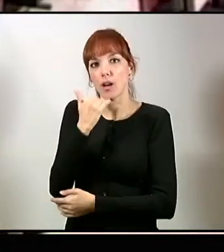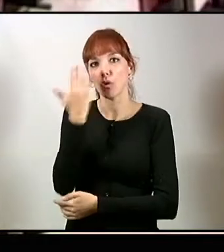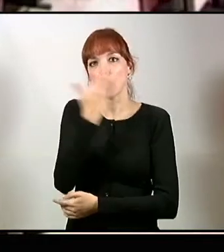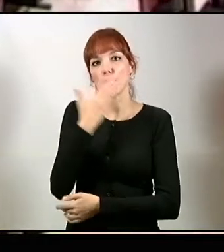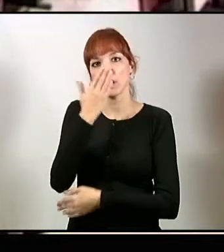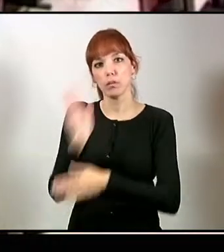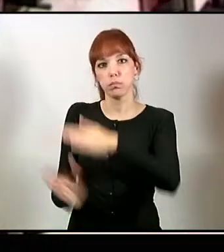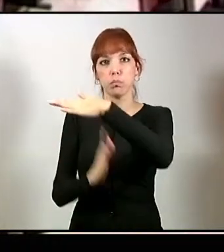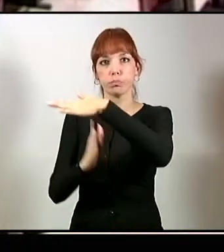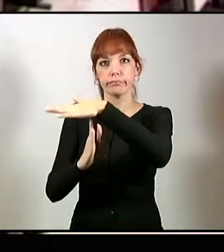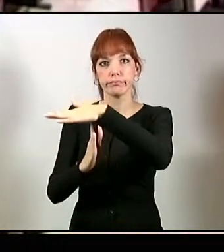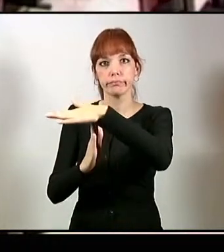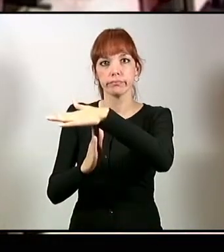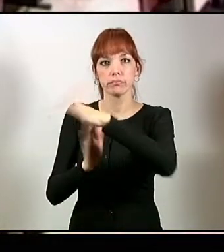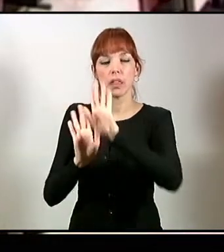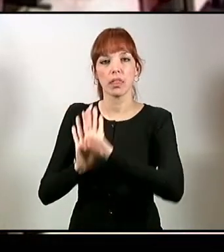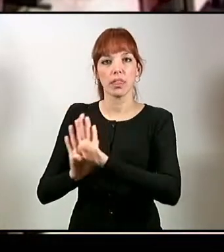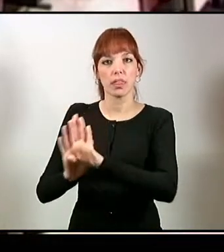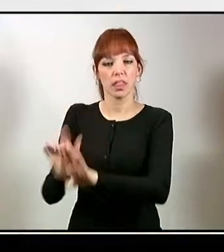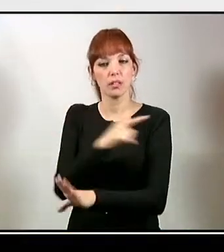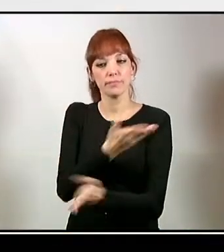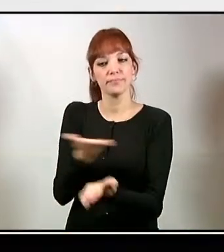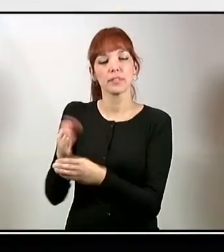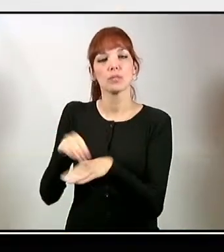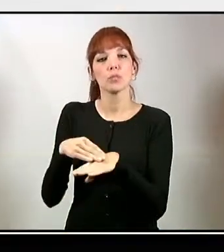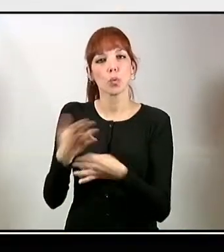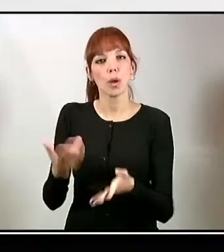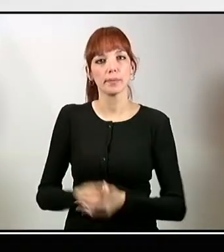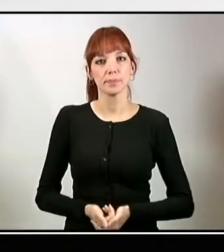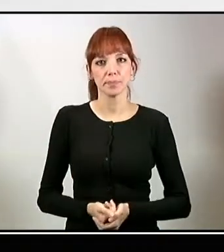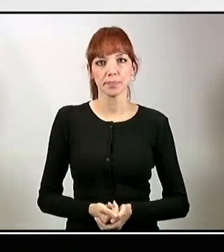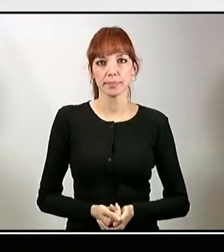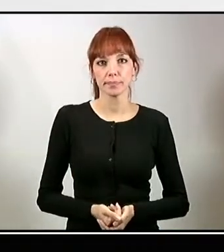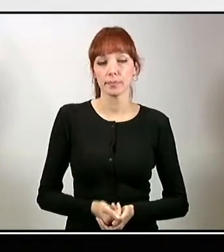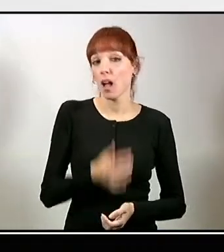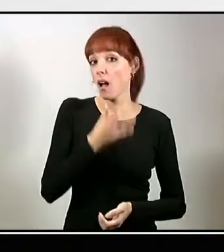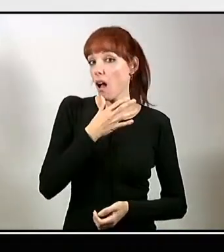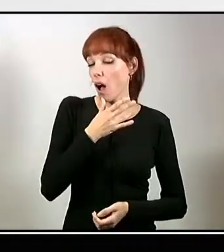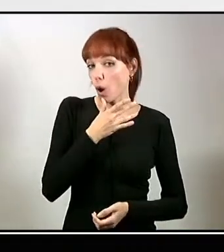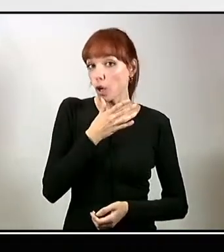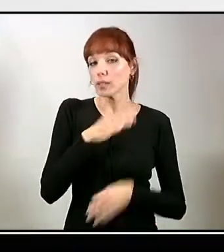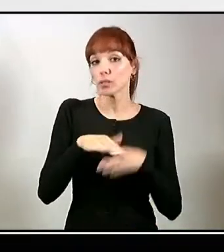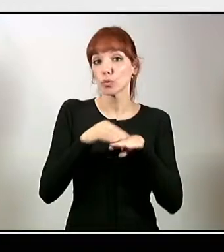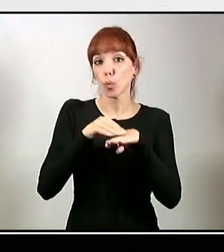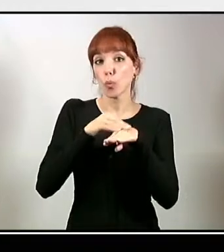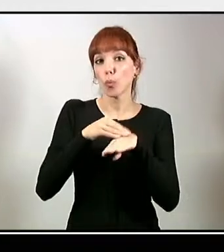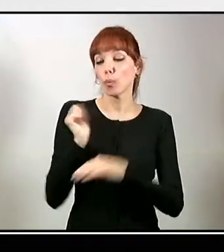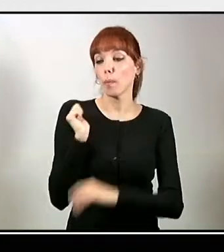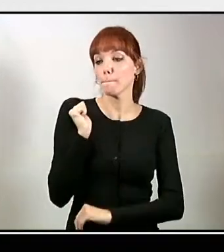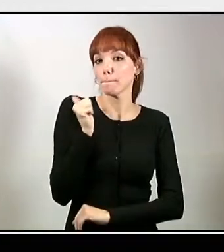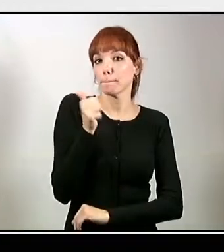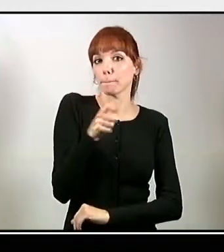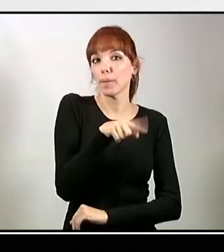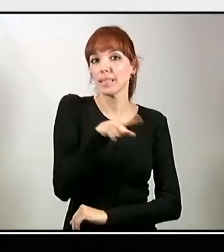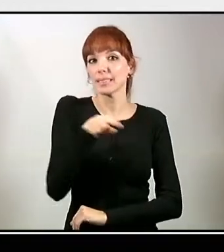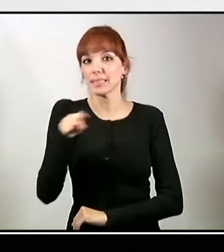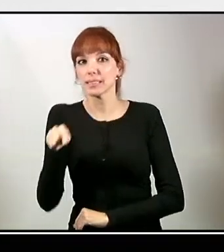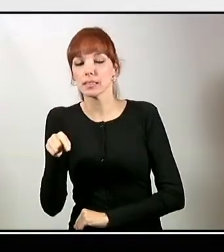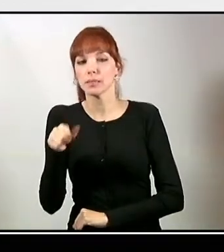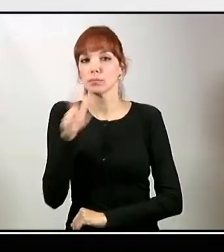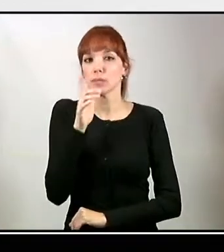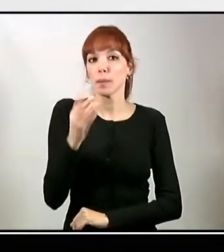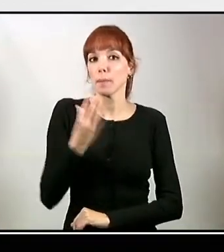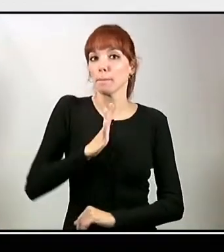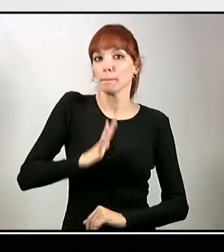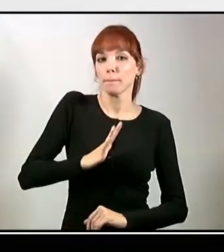colegios que se han quedado en el esqueleto. Pues la solución en estos momentos, durante los últimos meses, está siendo negociando con las